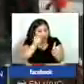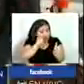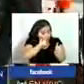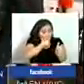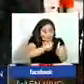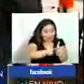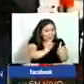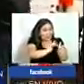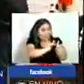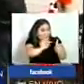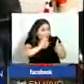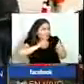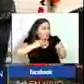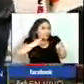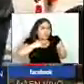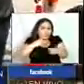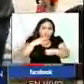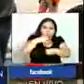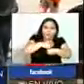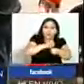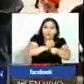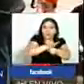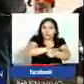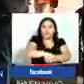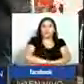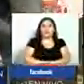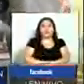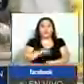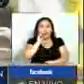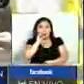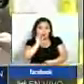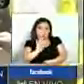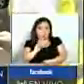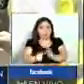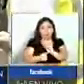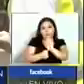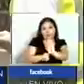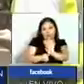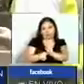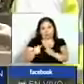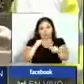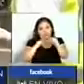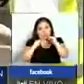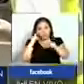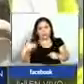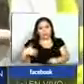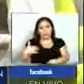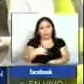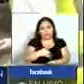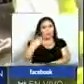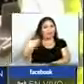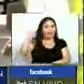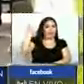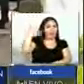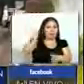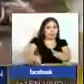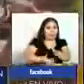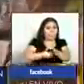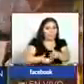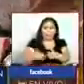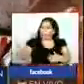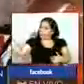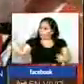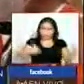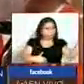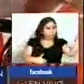que no presentaran algún síntoma del COVID-19. De acuerdo a las autoridades, desde que se puso en marcha el plan de repatriación